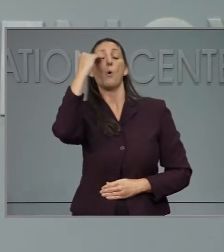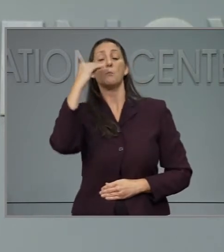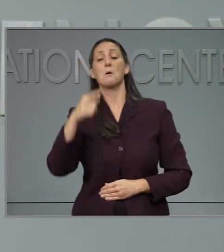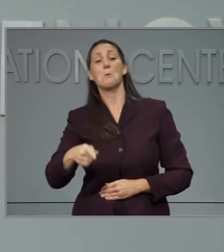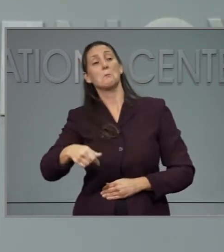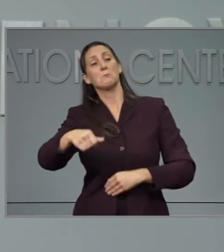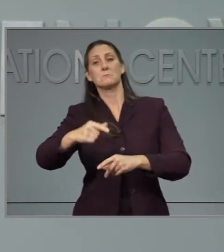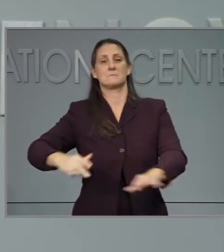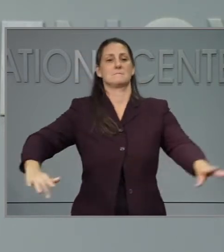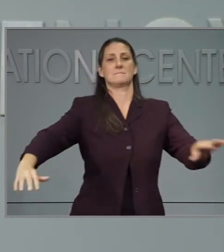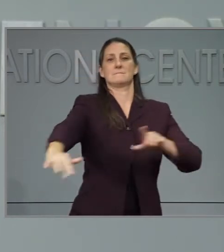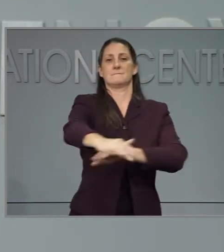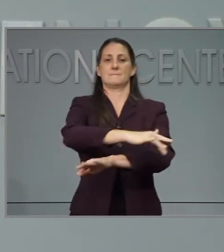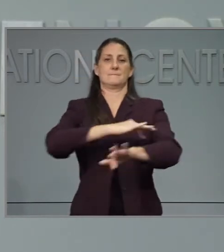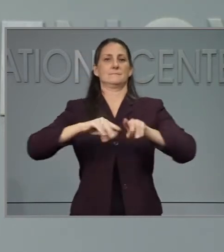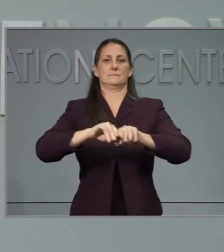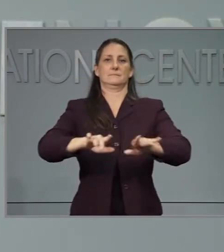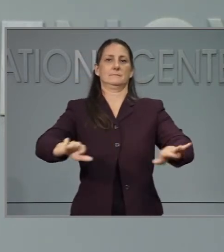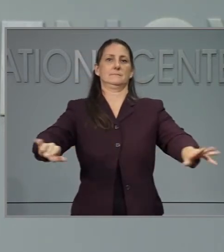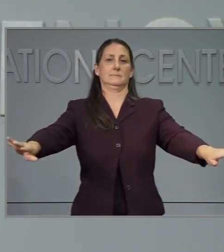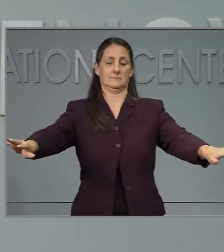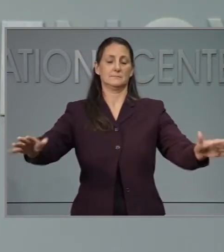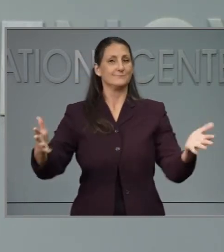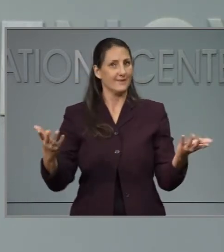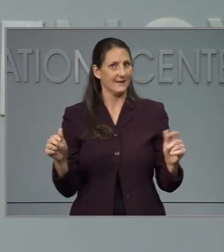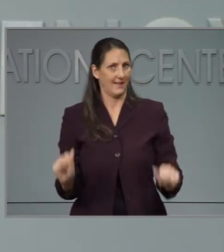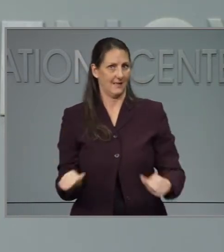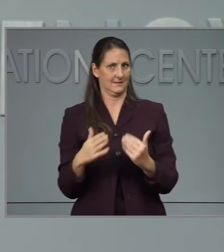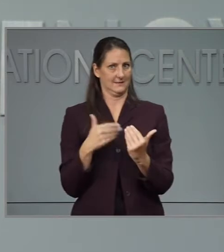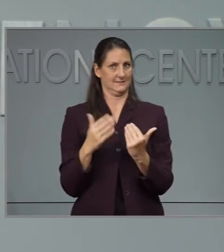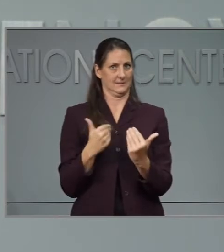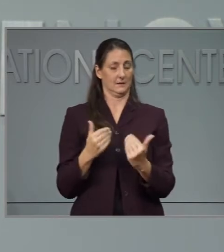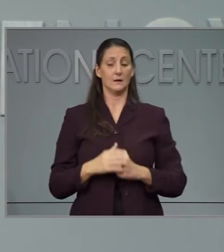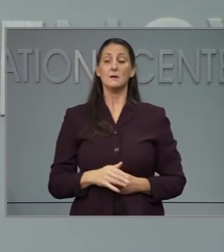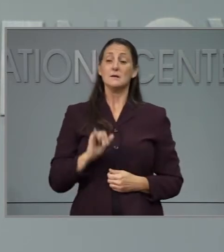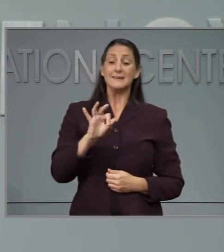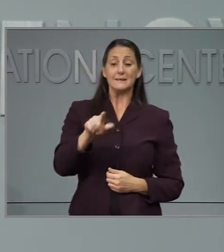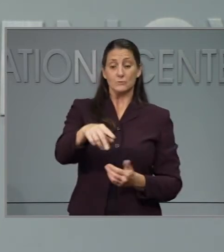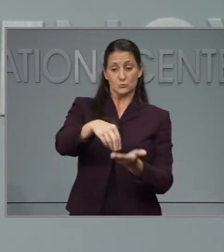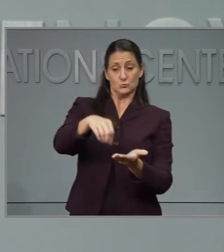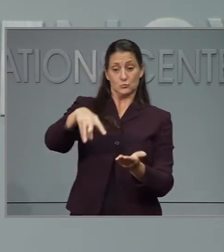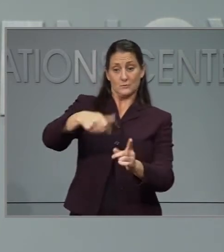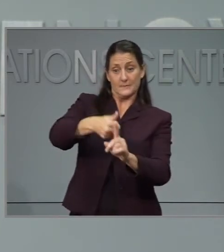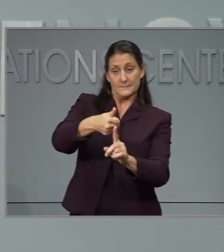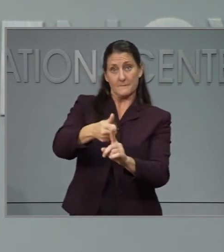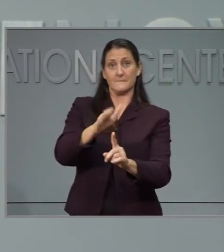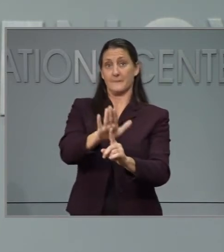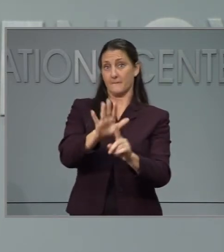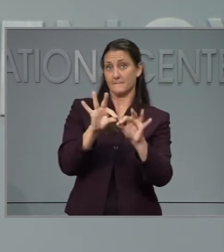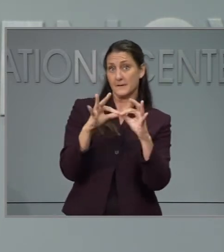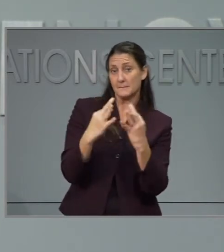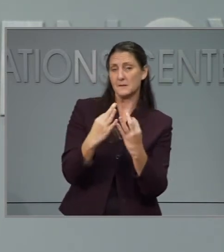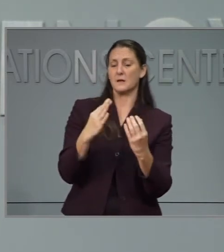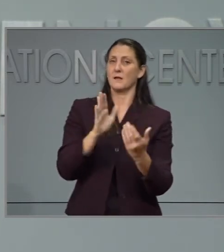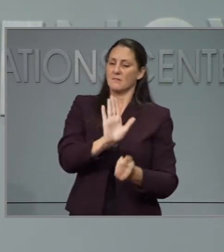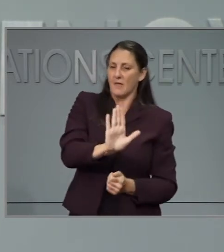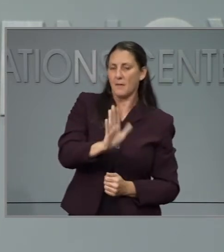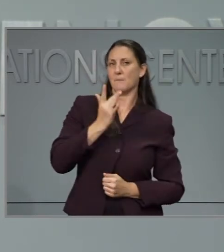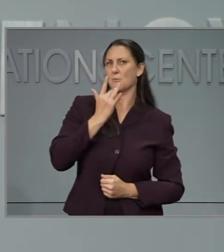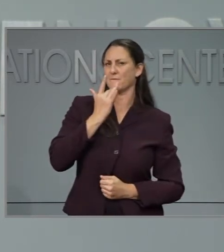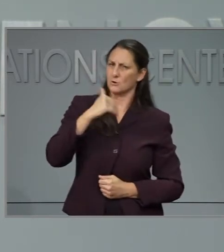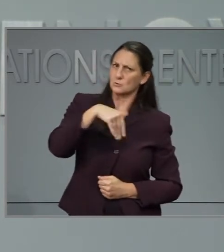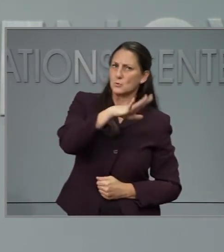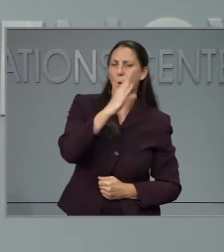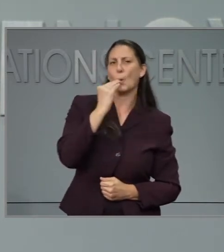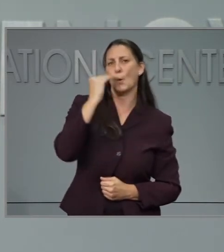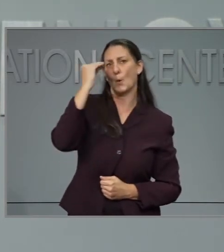comunidad. Si hay un estudiante y la familia quiere llevarse el estudiante a su casa, lo entendemos, pero queremos cerciorarnos